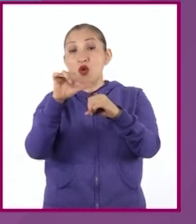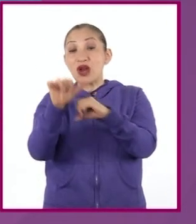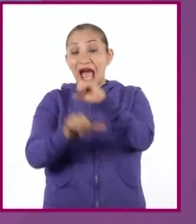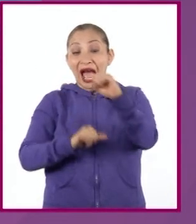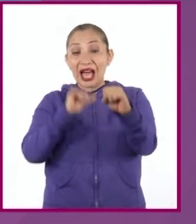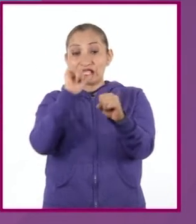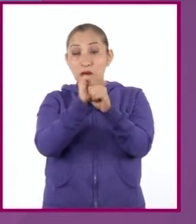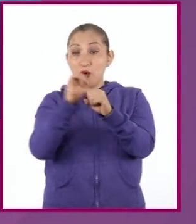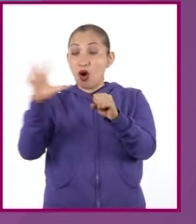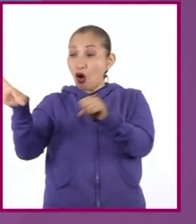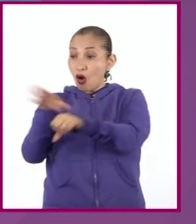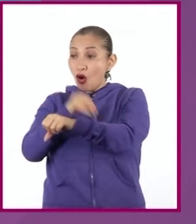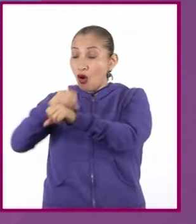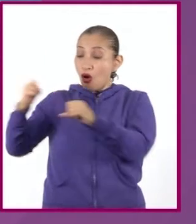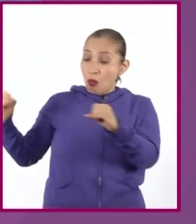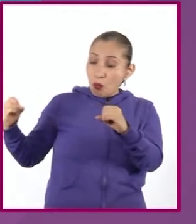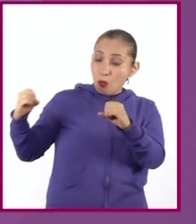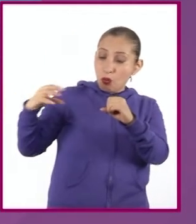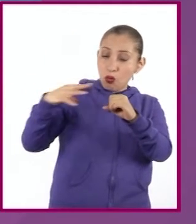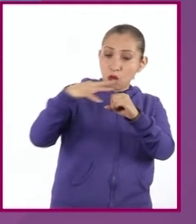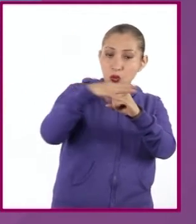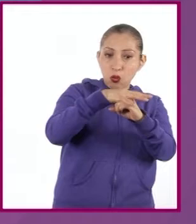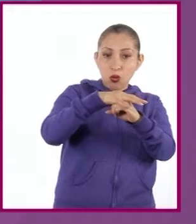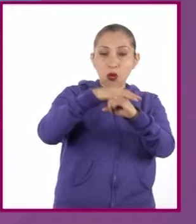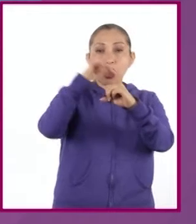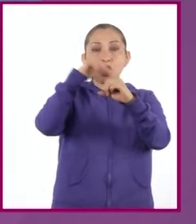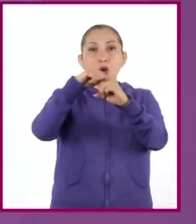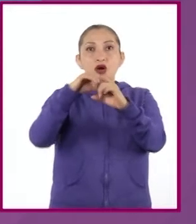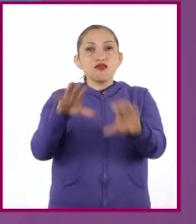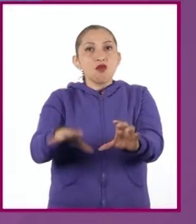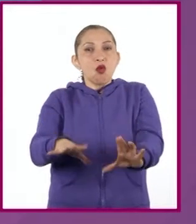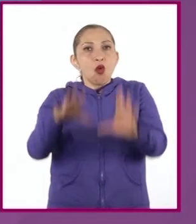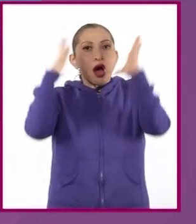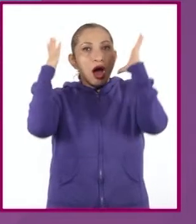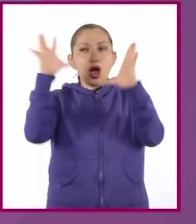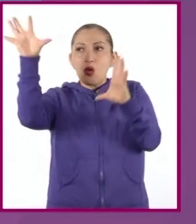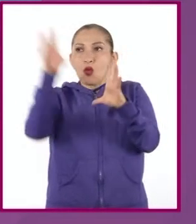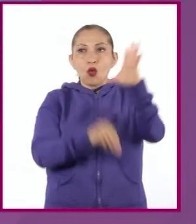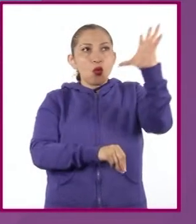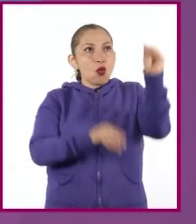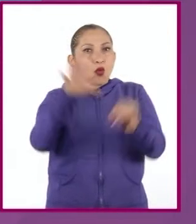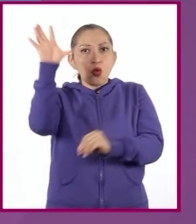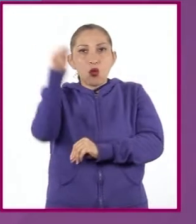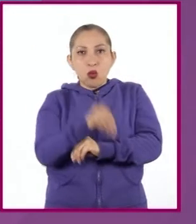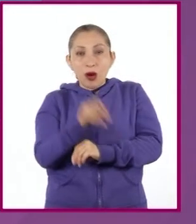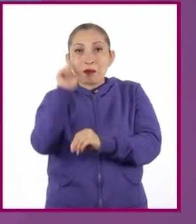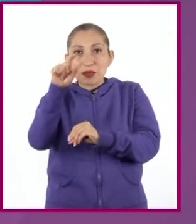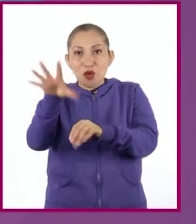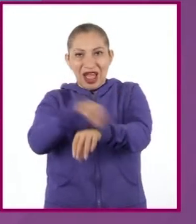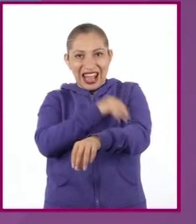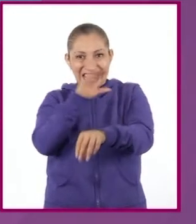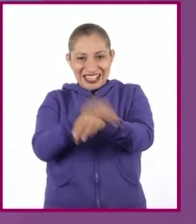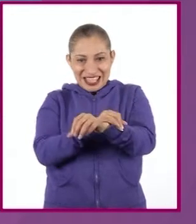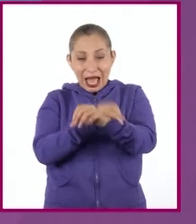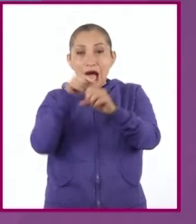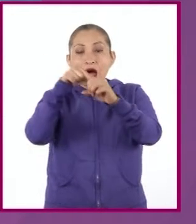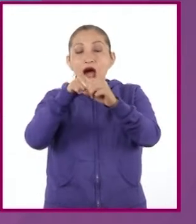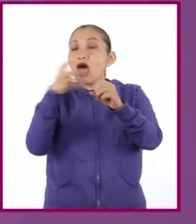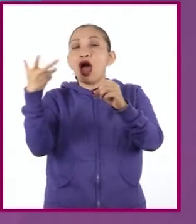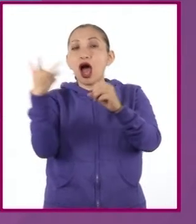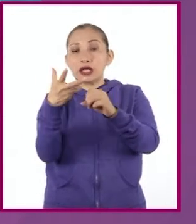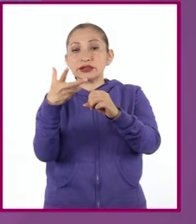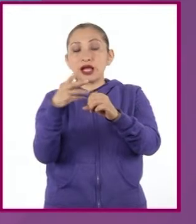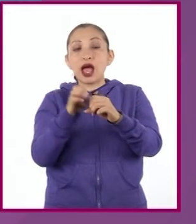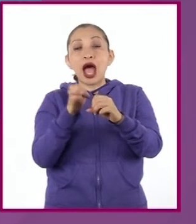átomo recibía energía del exterior, entraba en un estado de excitación y absorbía cierta cantidad de esa energía, lo que lo obligaba